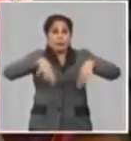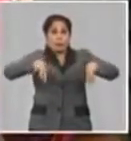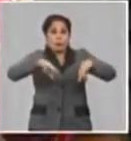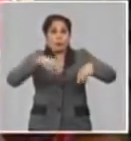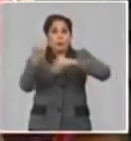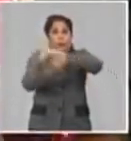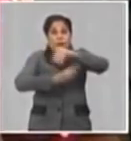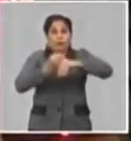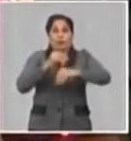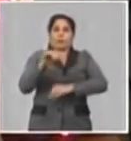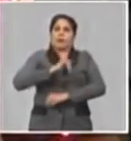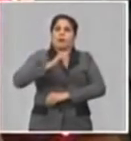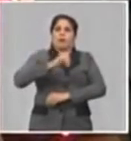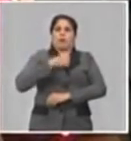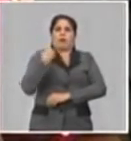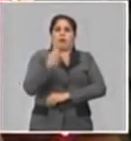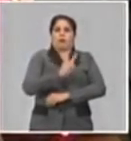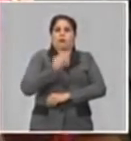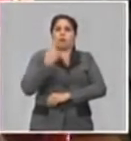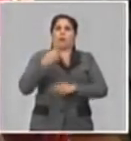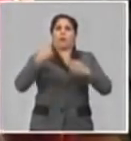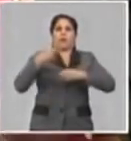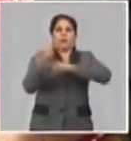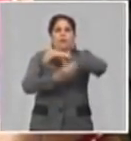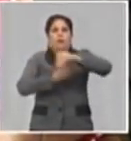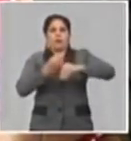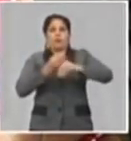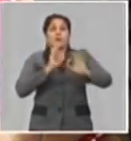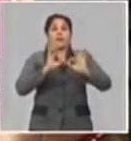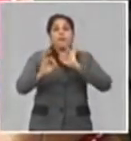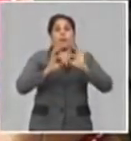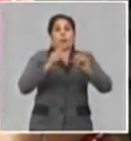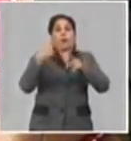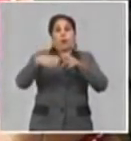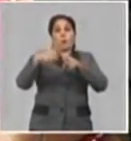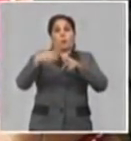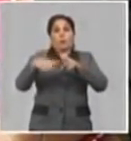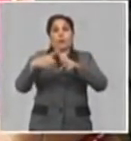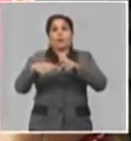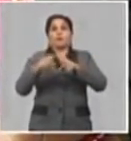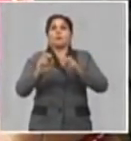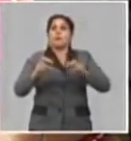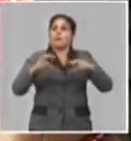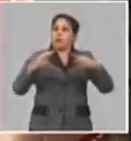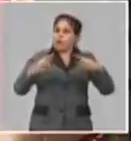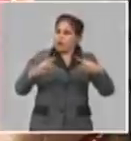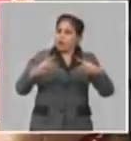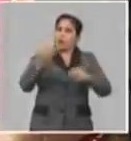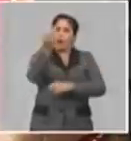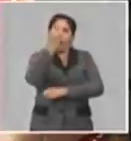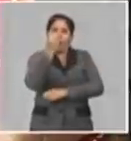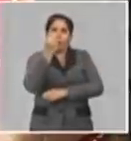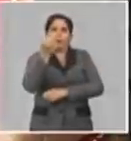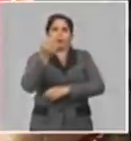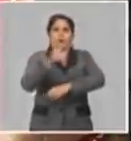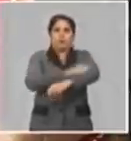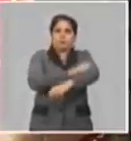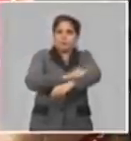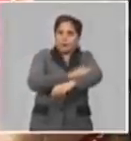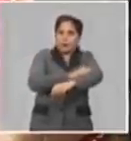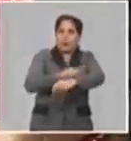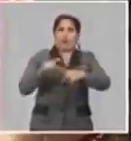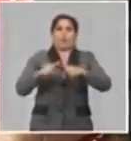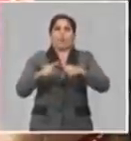situación concreta que tiene el país. Se van a proteger los productos básicos, lo repito, alimentos, productos básicos de